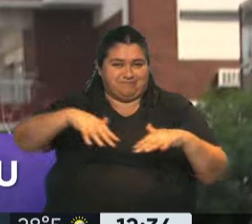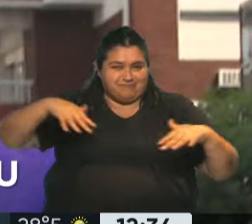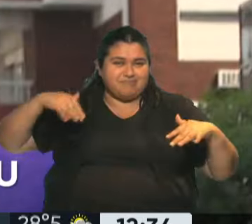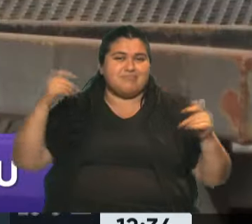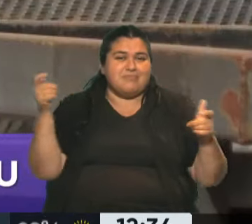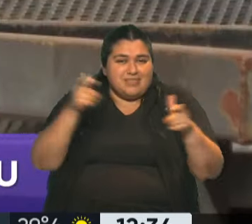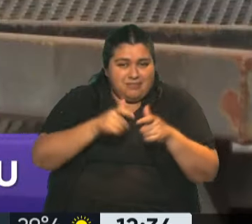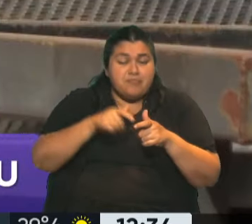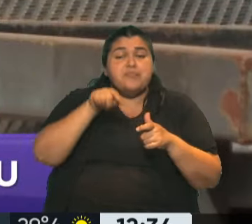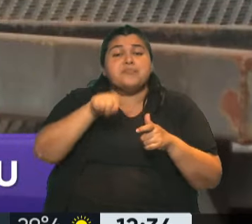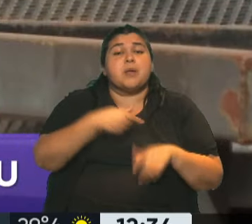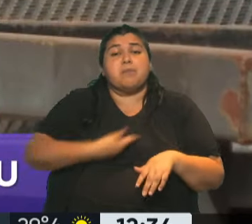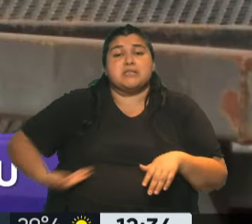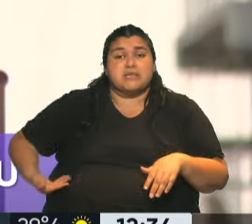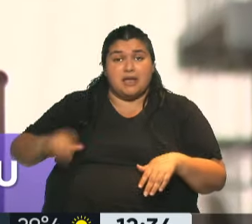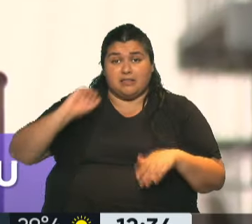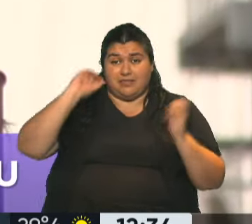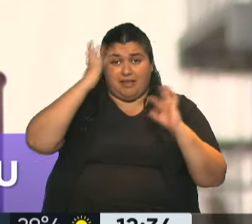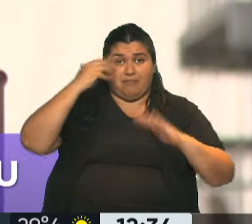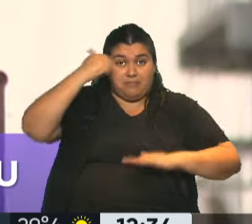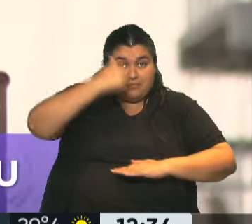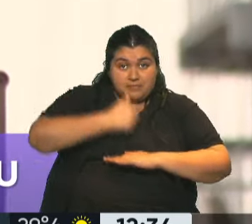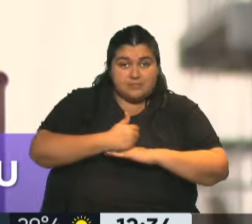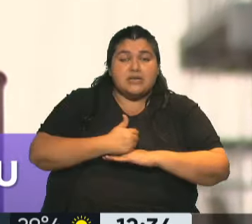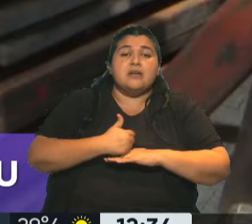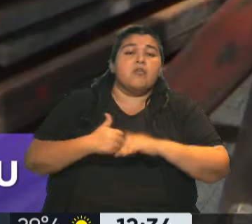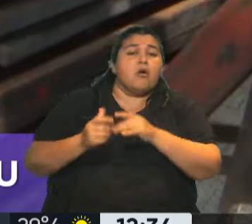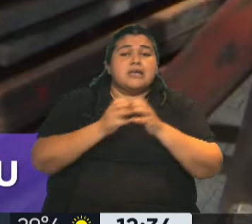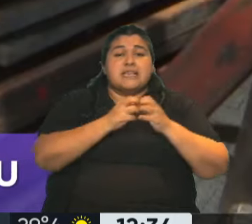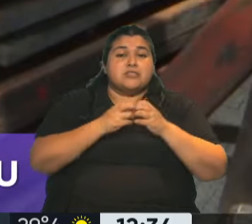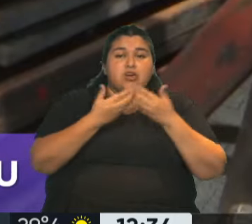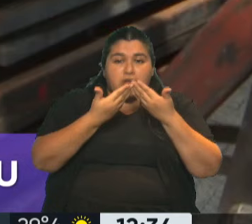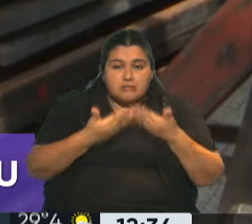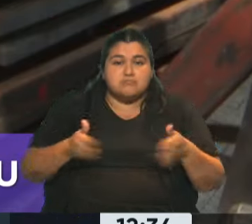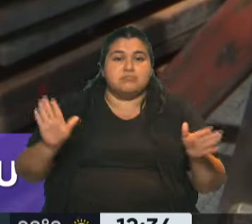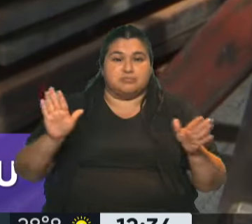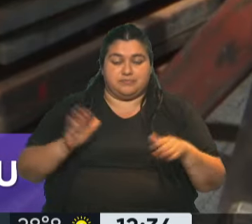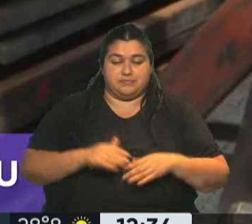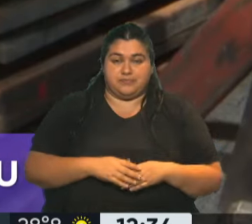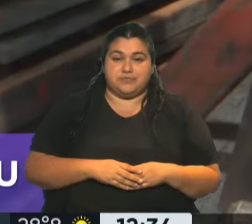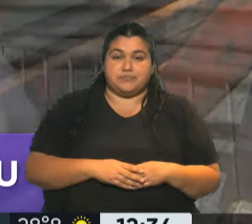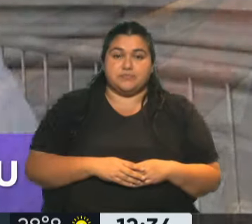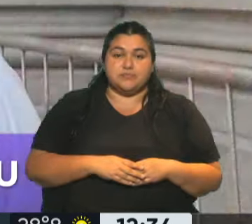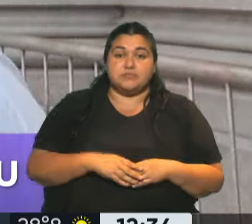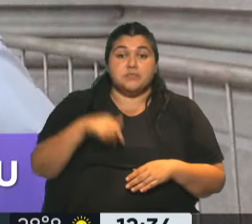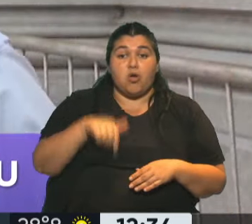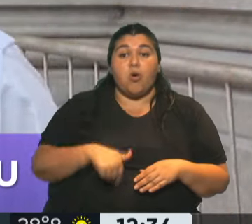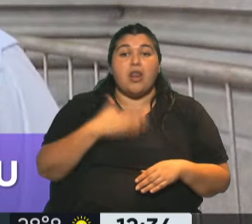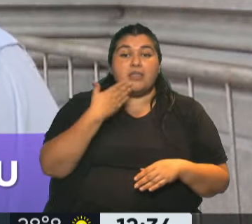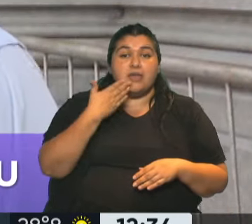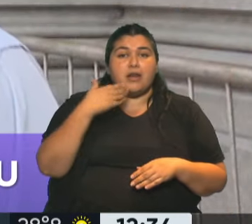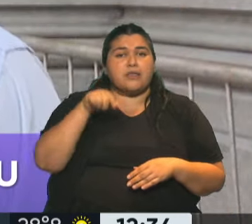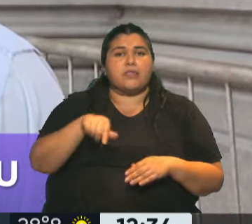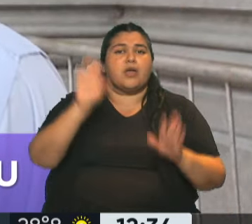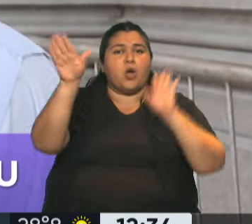encabezar el presidente de la nación abriendo un nuevo periodo de sesiones ordinarias del Congreso esta tarde está la